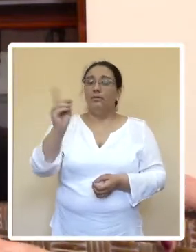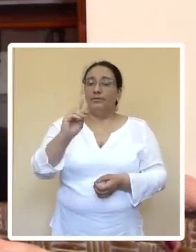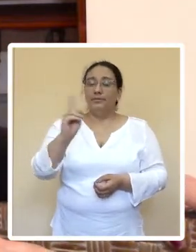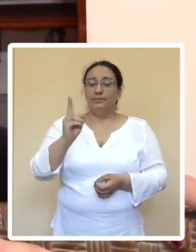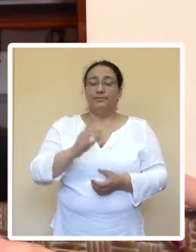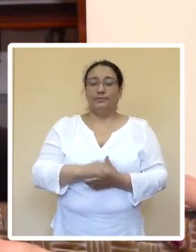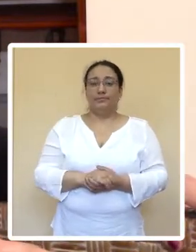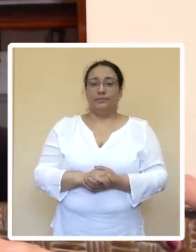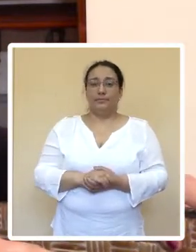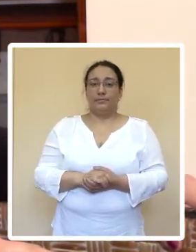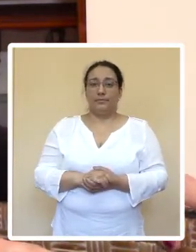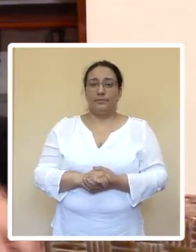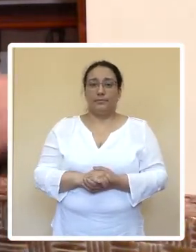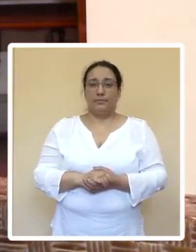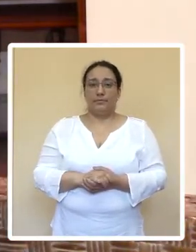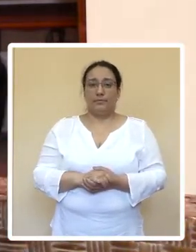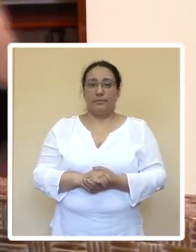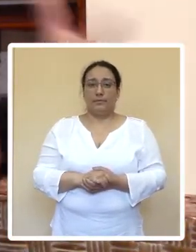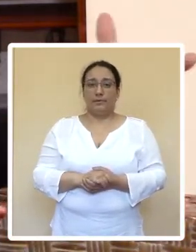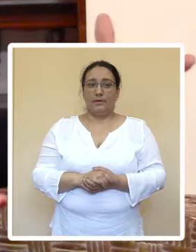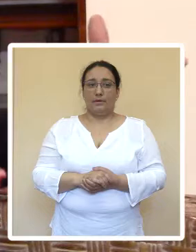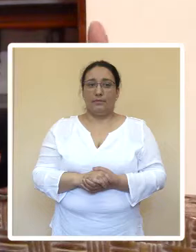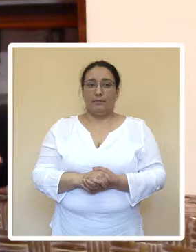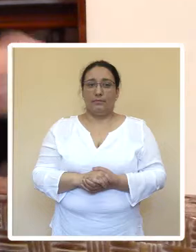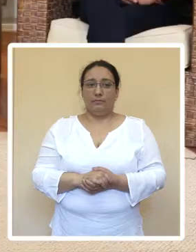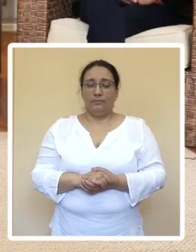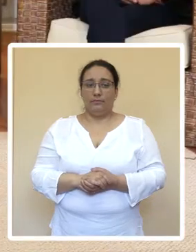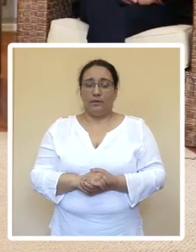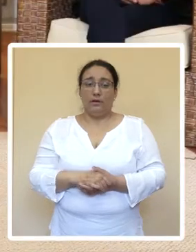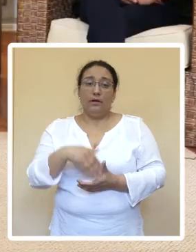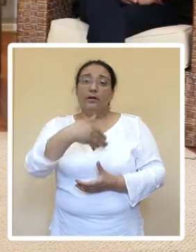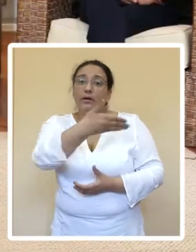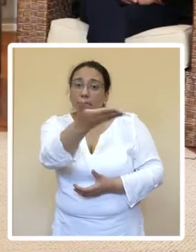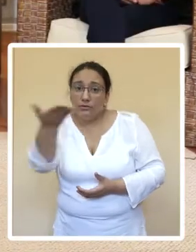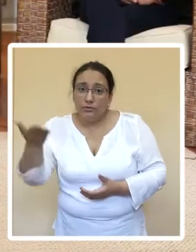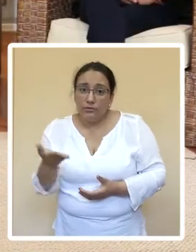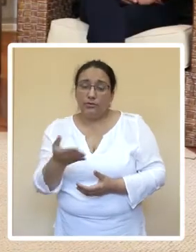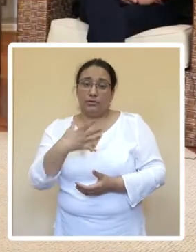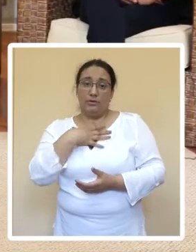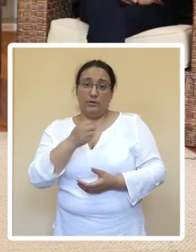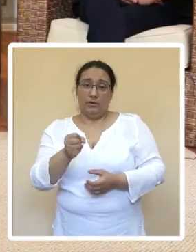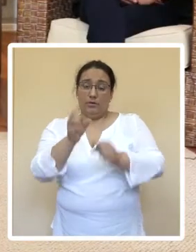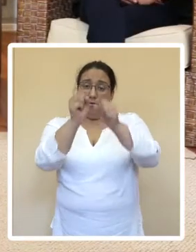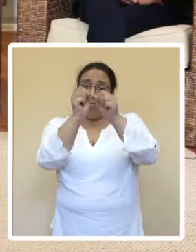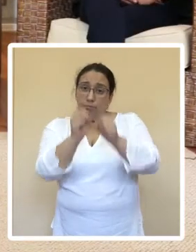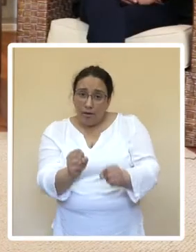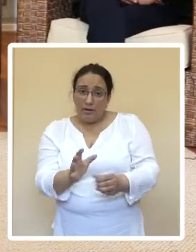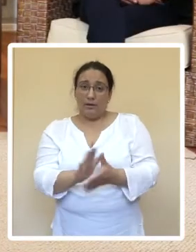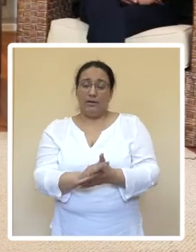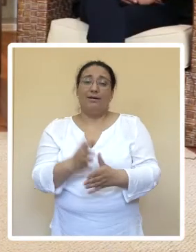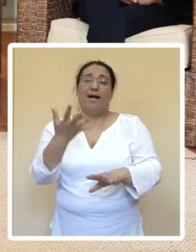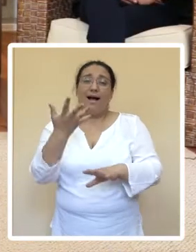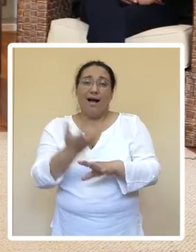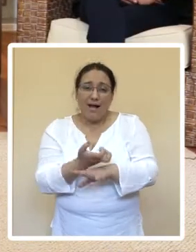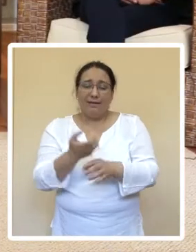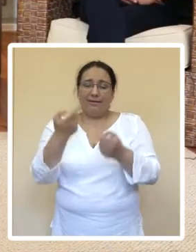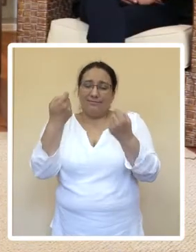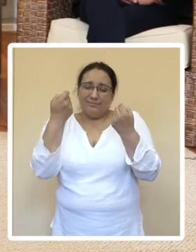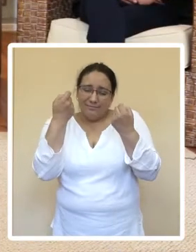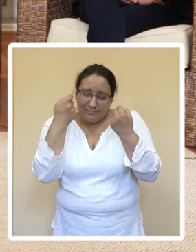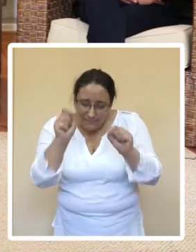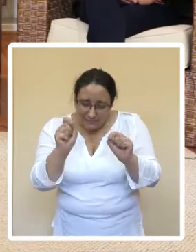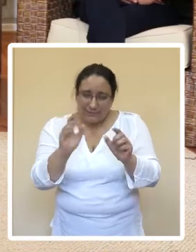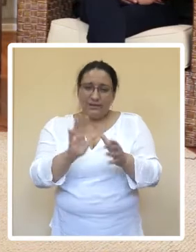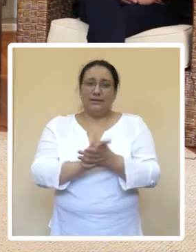discapacidad, que les deje ser, que ellos prueben, que se enfrenten, si se caen,